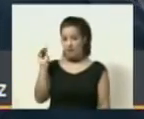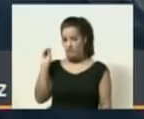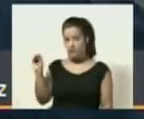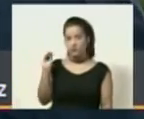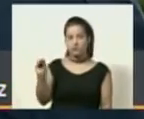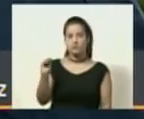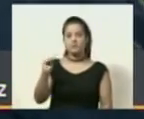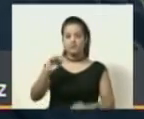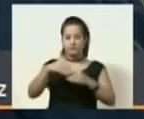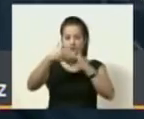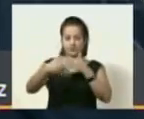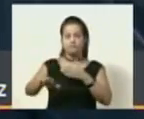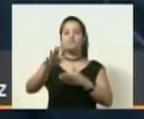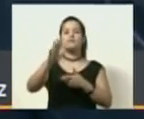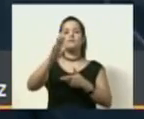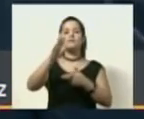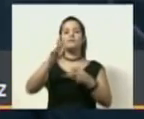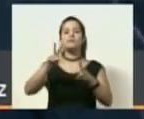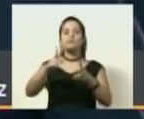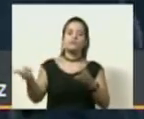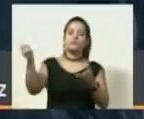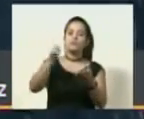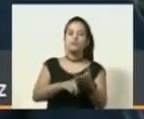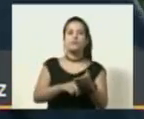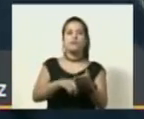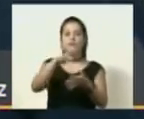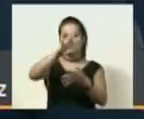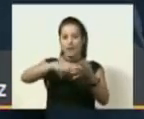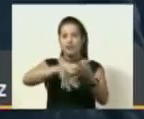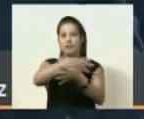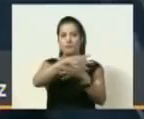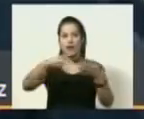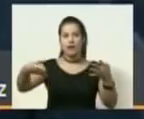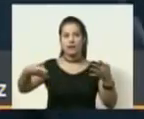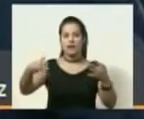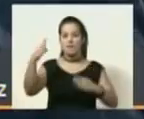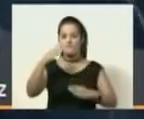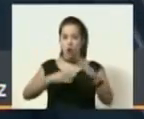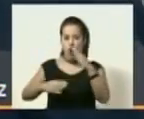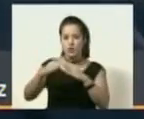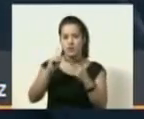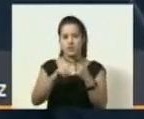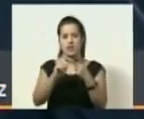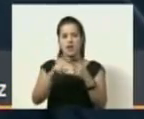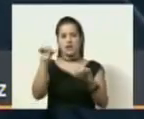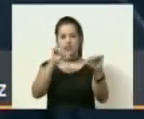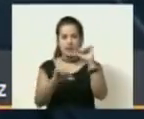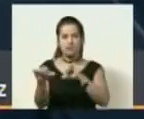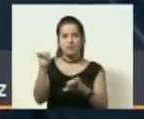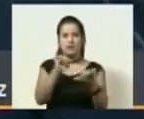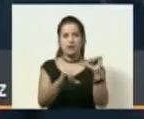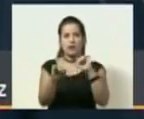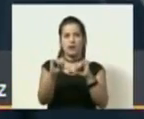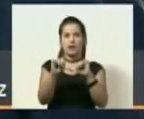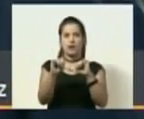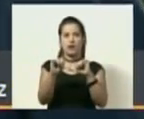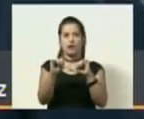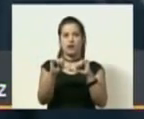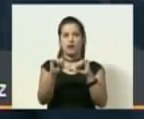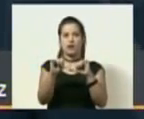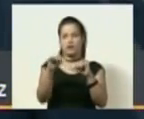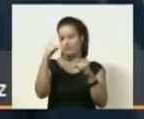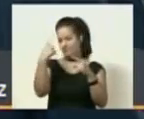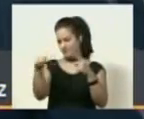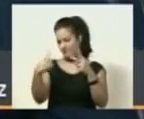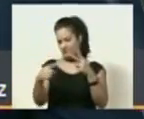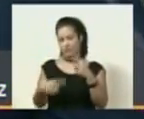las materias nuevamente de matemática, biología, química, etcétera,